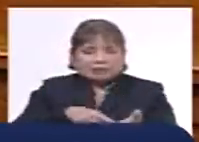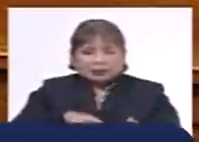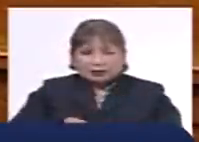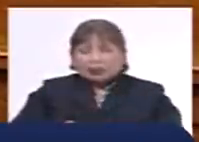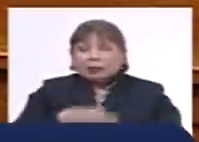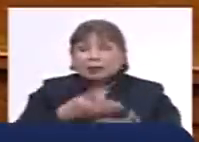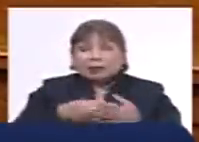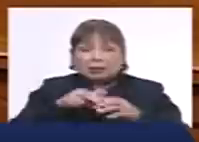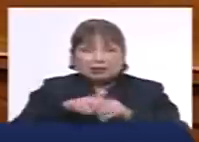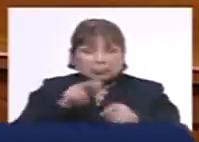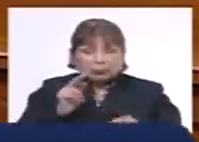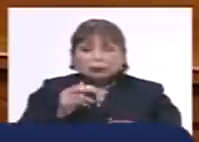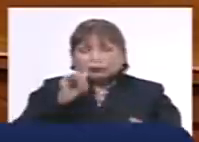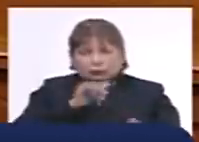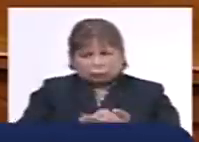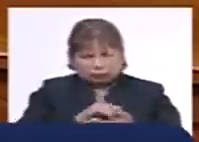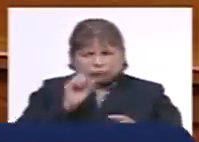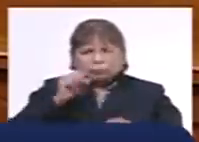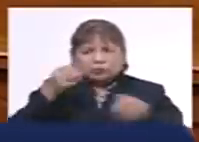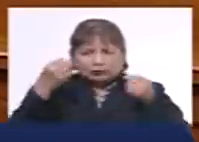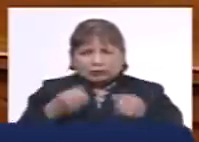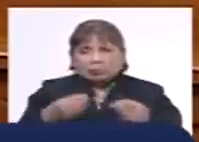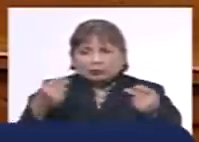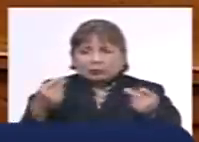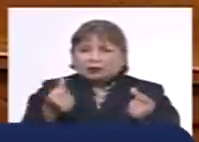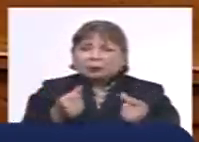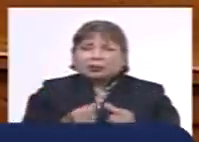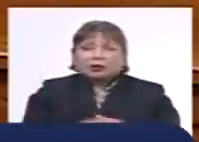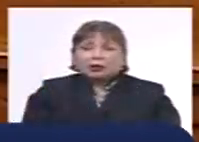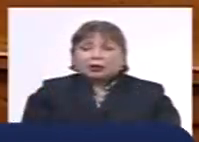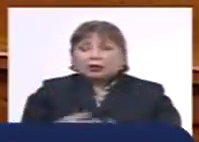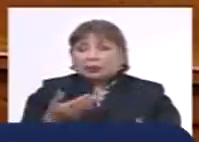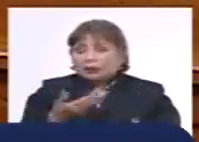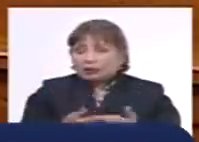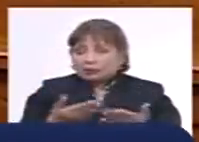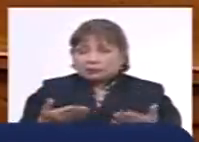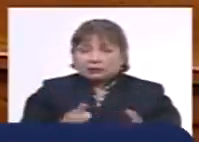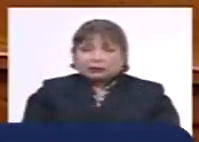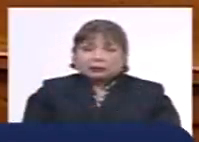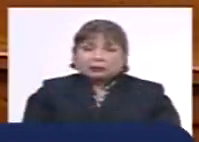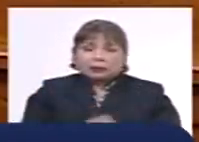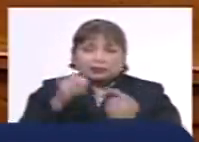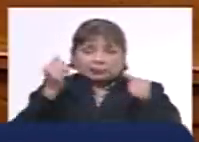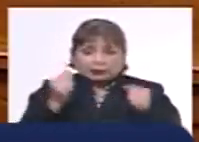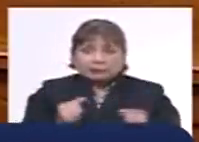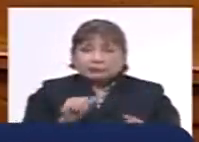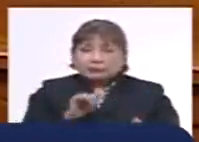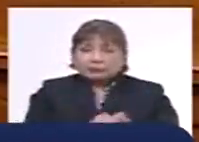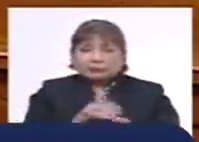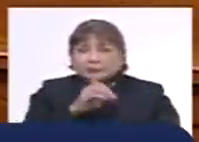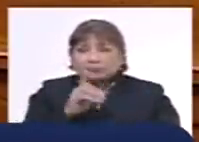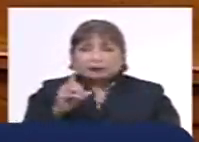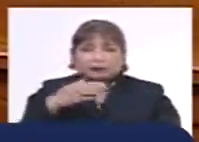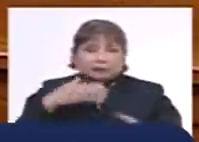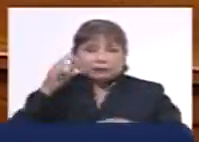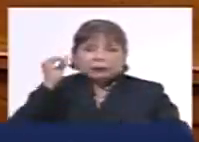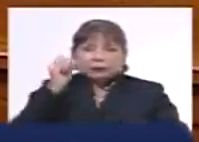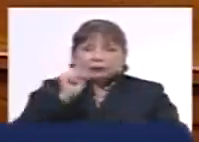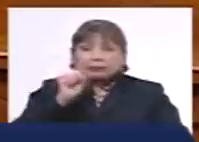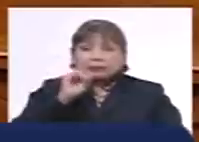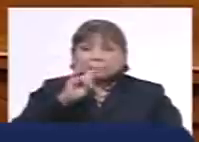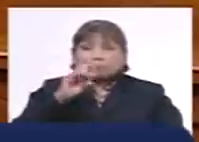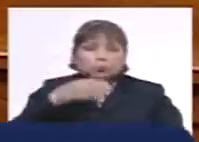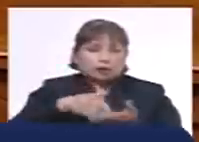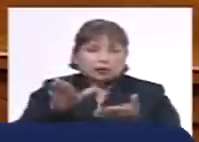que renuncie, claro, que tomen rápidamente no la decisión de censurar